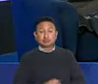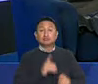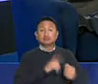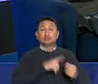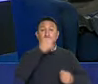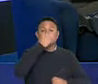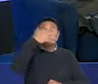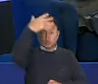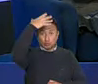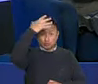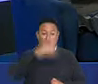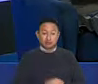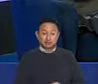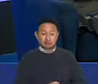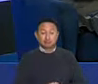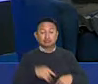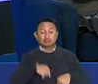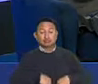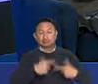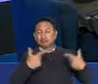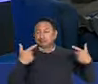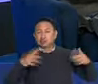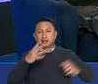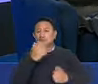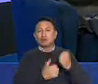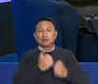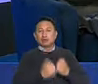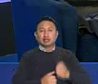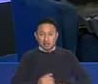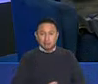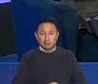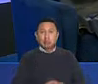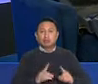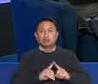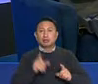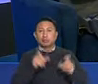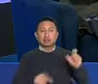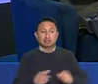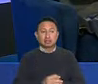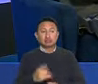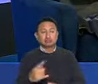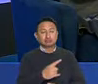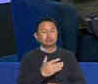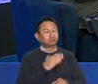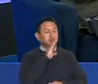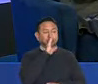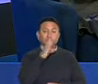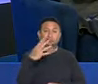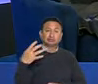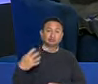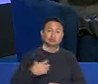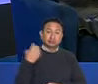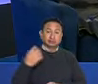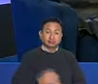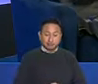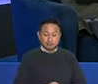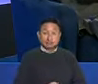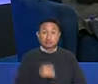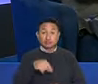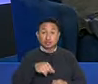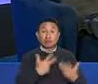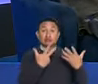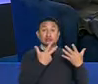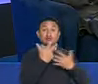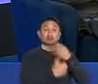Quito-Santo Domingo, concesionada, no concesionada, con problemas, sin problemas, la gente se queja. ¿Cuál va a ser? Ya, usted va a estar